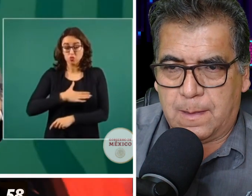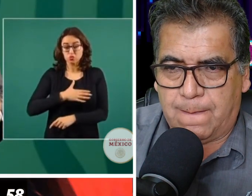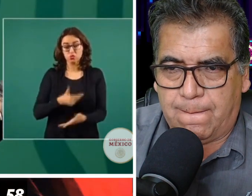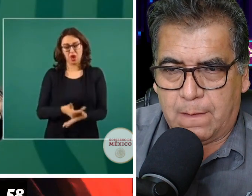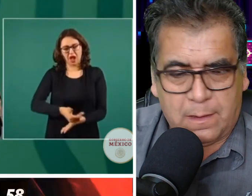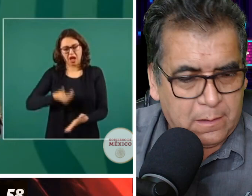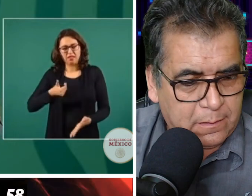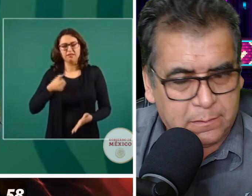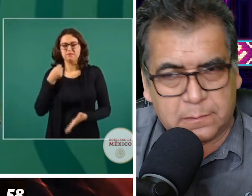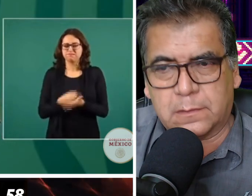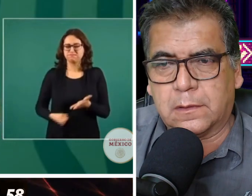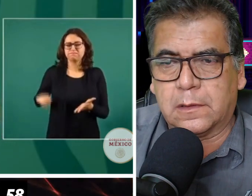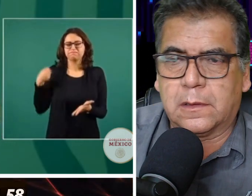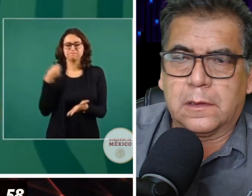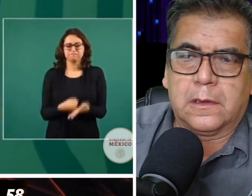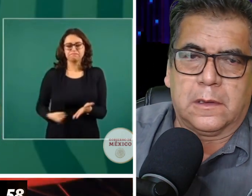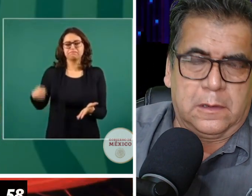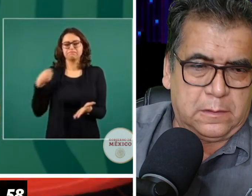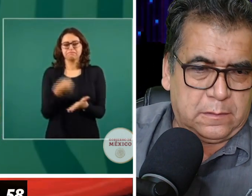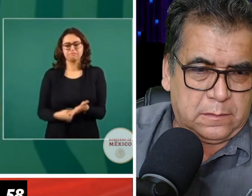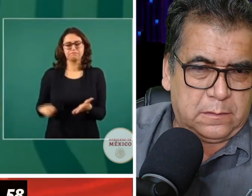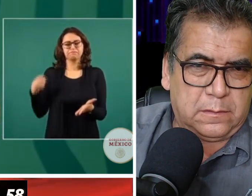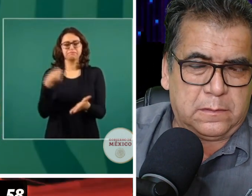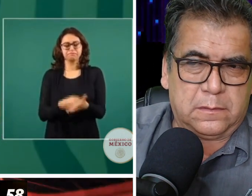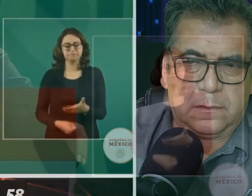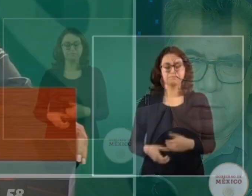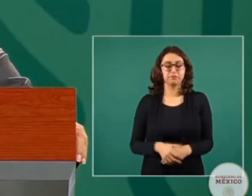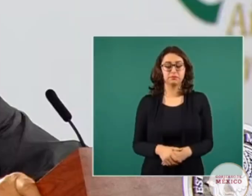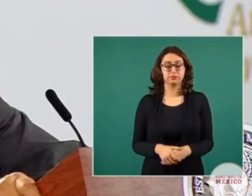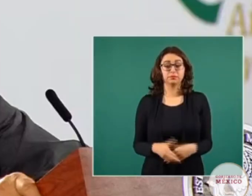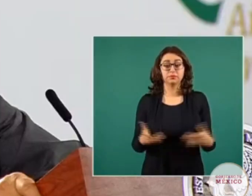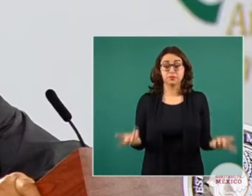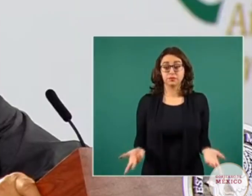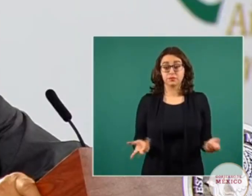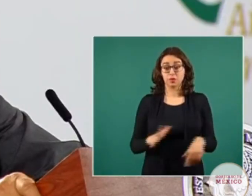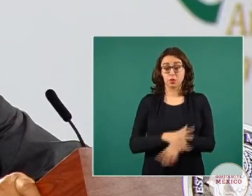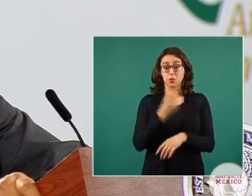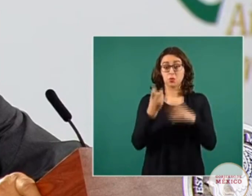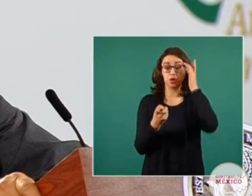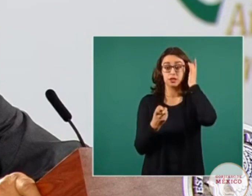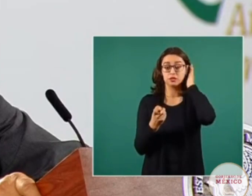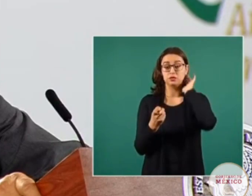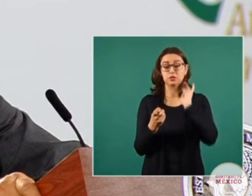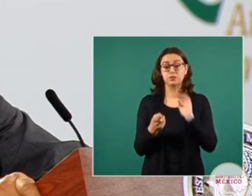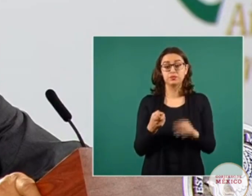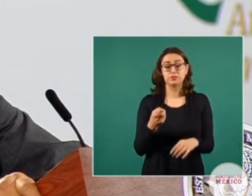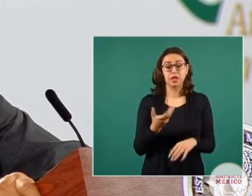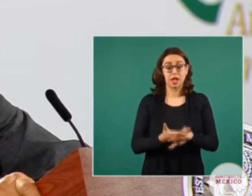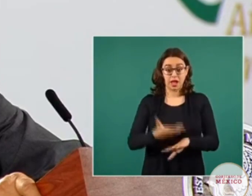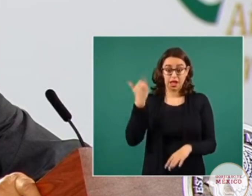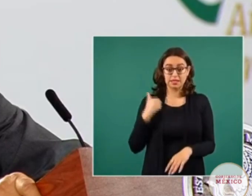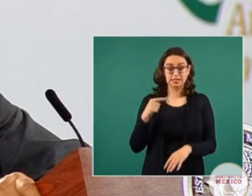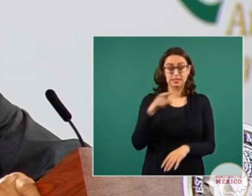Por eso, cuando me preguntaron los periodistas de la